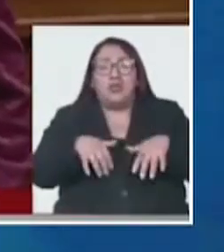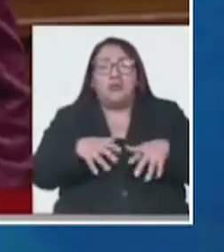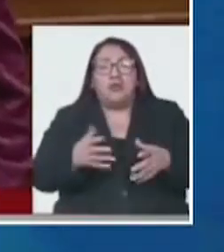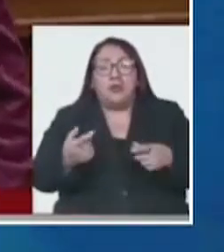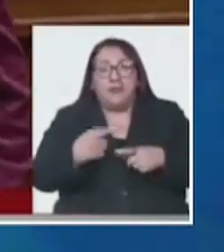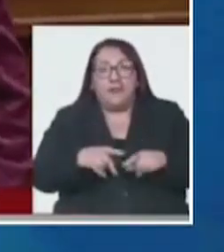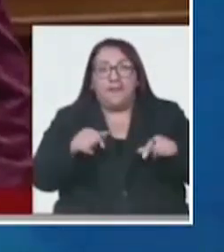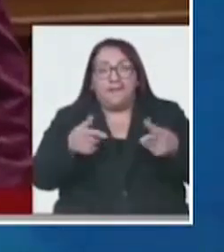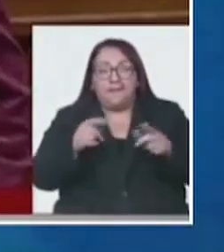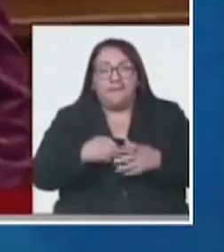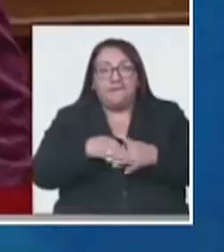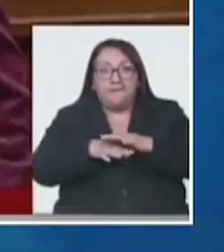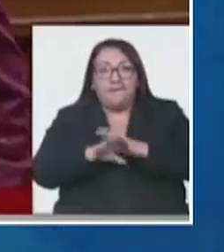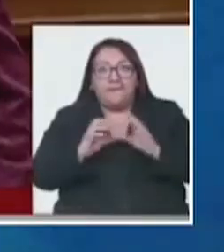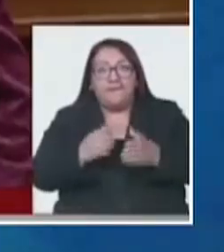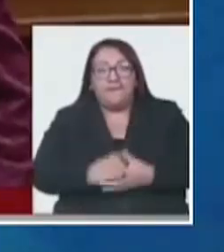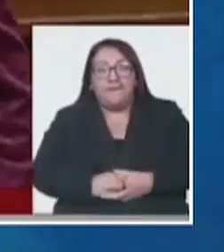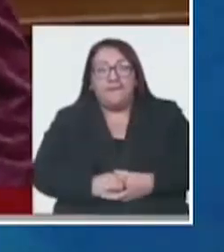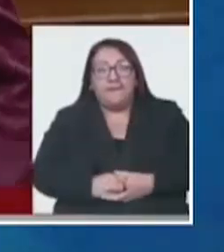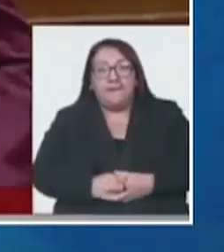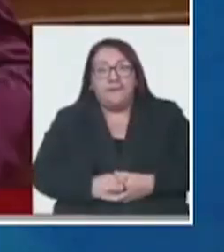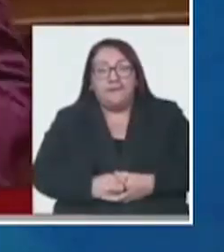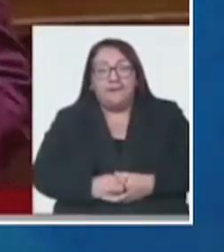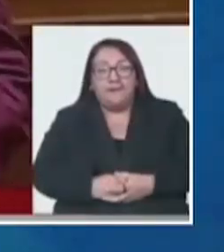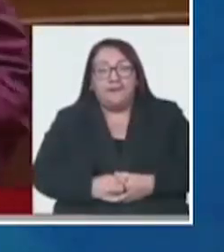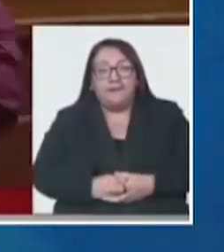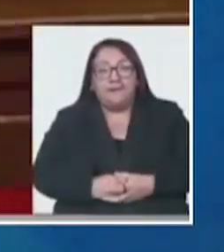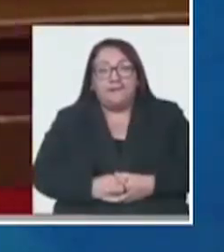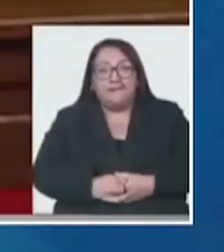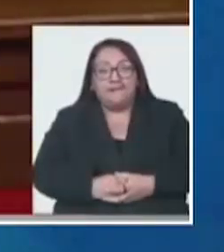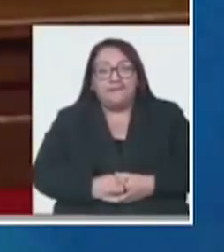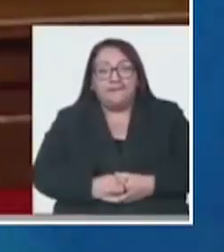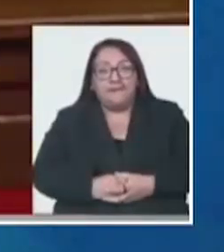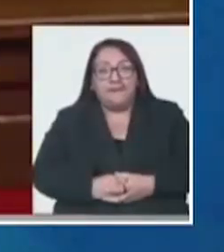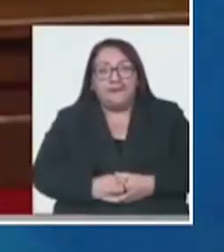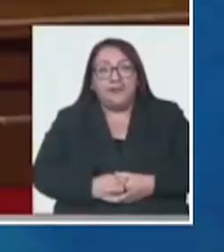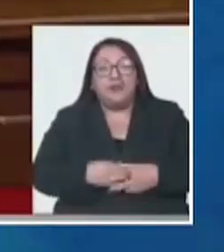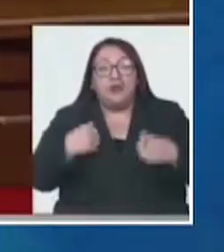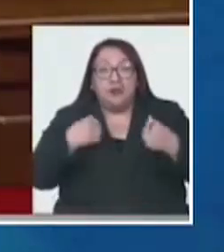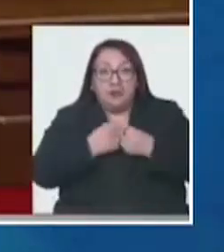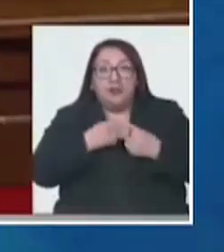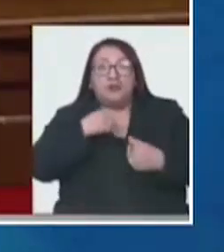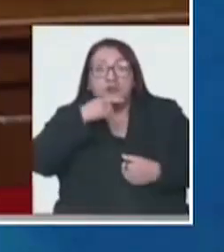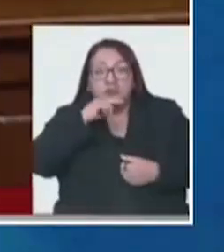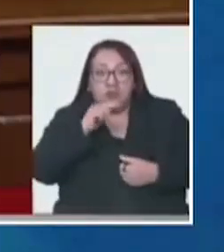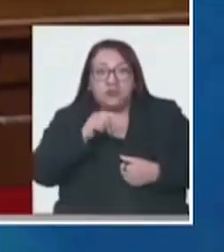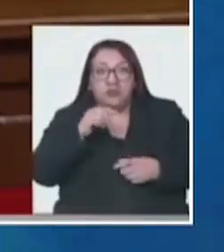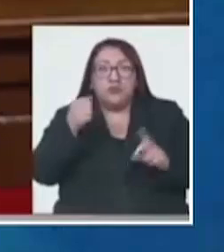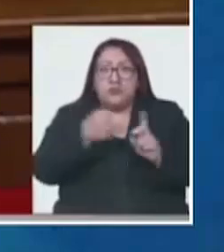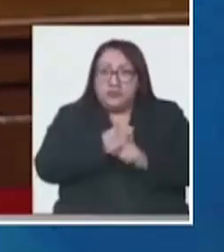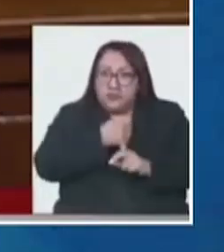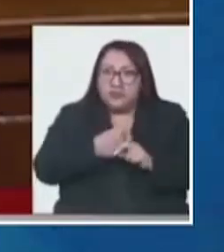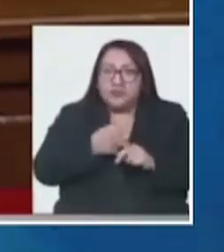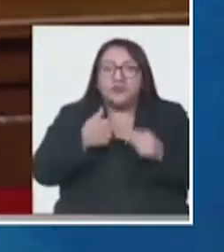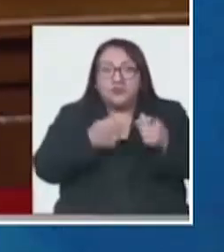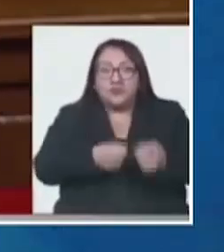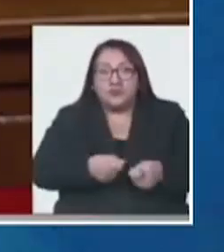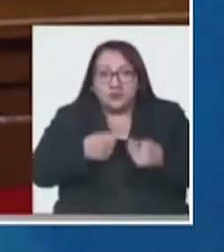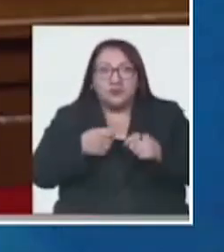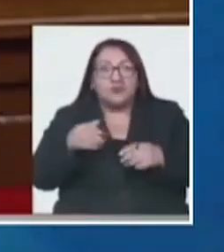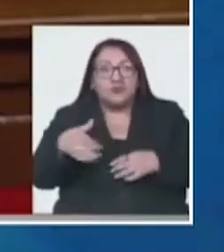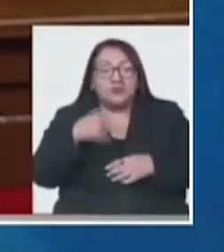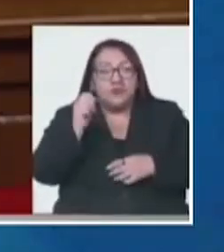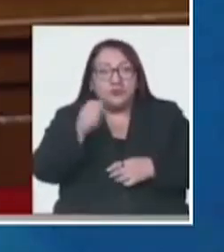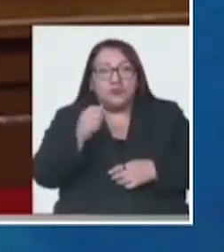¿Cuánto de ese dinero en verdad se refleja en beneficios para los peruanos? En verdad, en los casi tres años